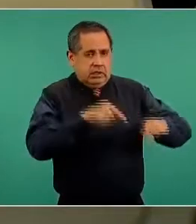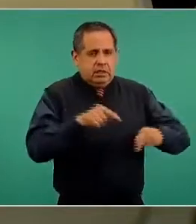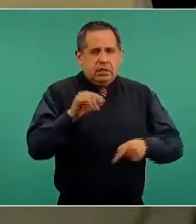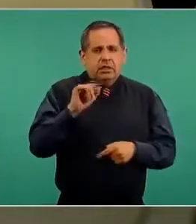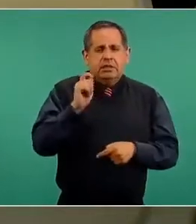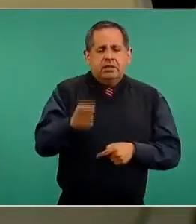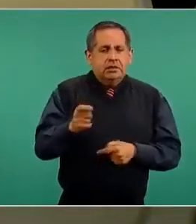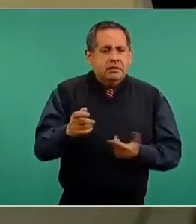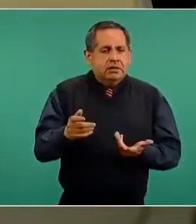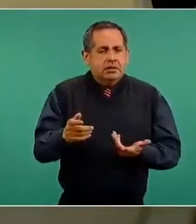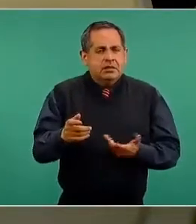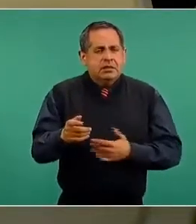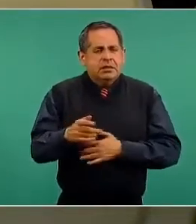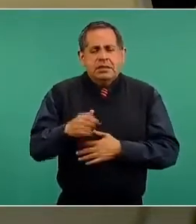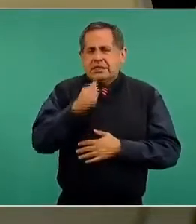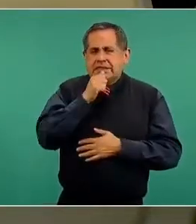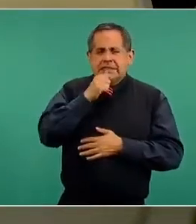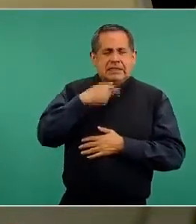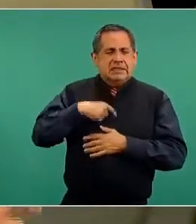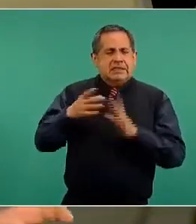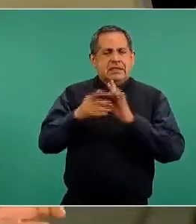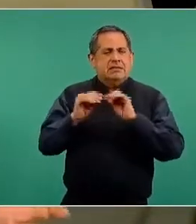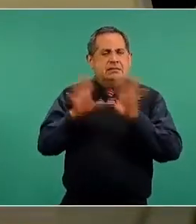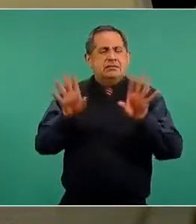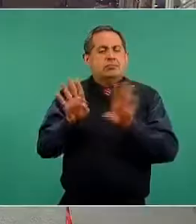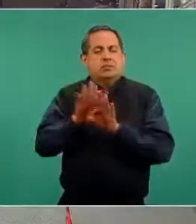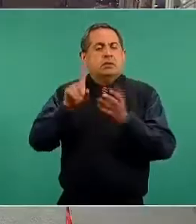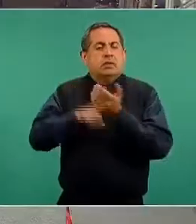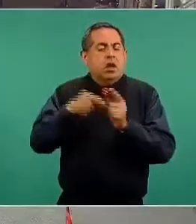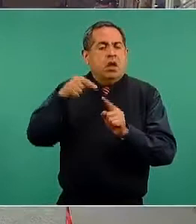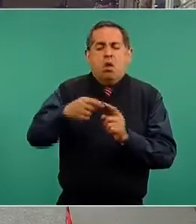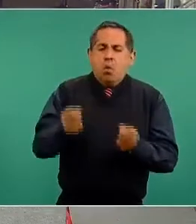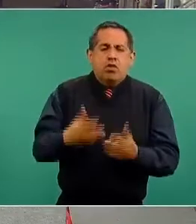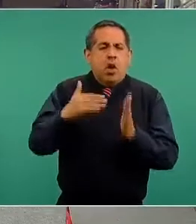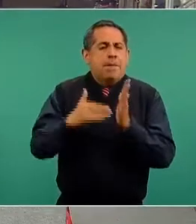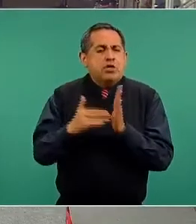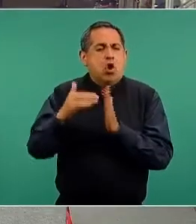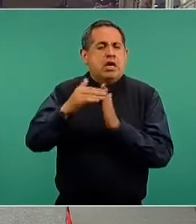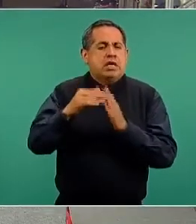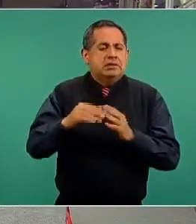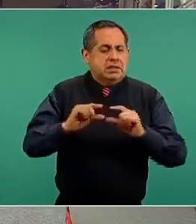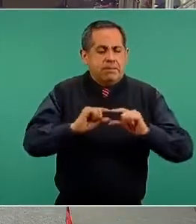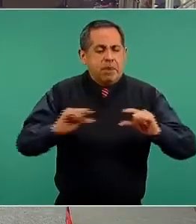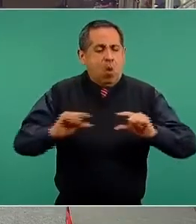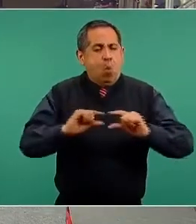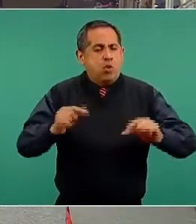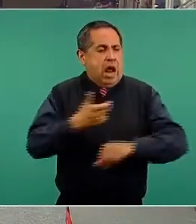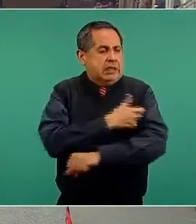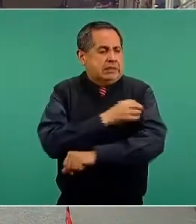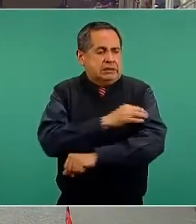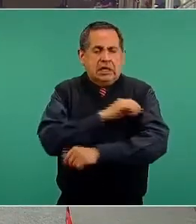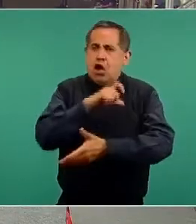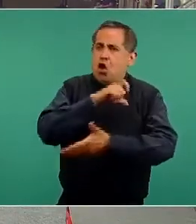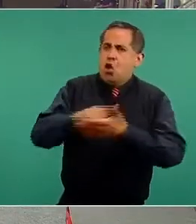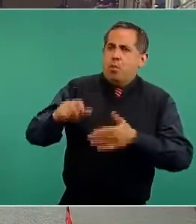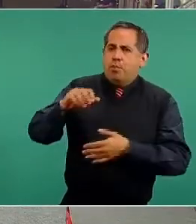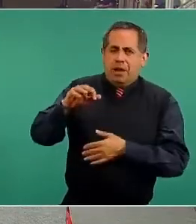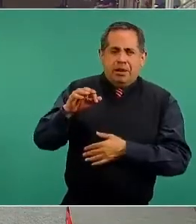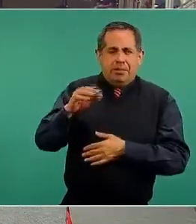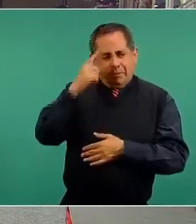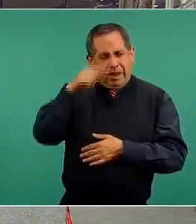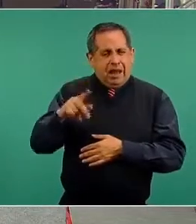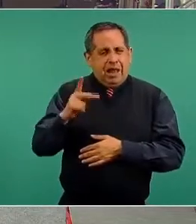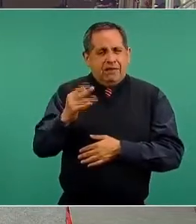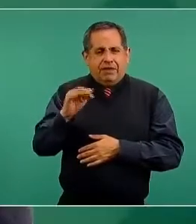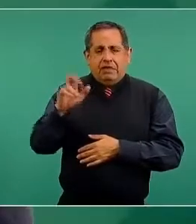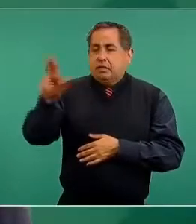que todavía no me quedó claro es exactamente cuántos millones de vacunas se le van a comprar a Pfizer. Gracias.